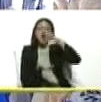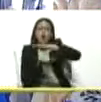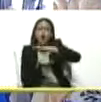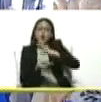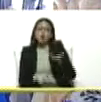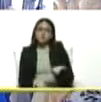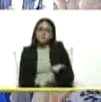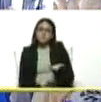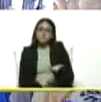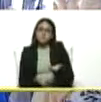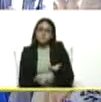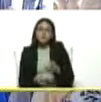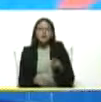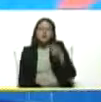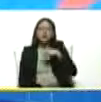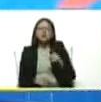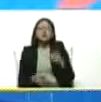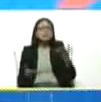42 grados a la sombra.